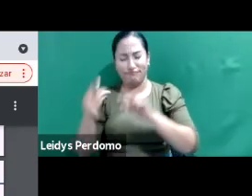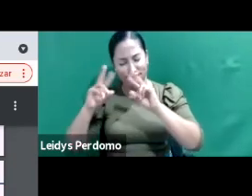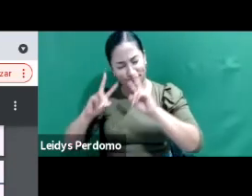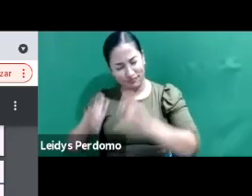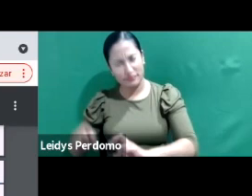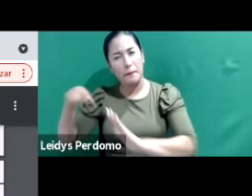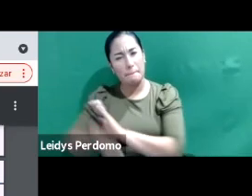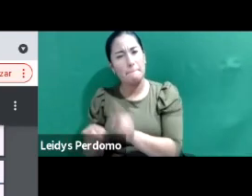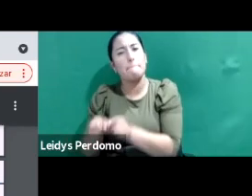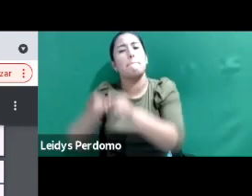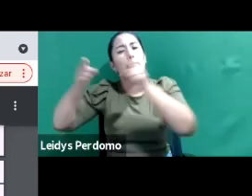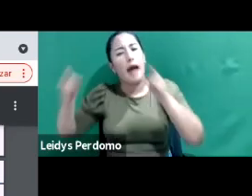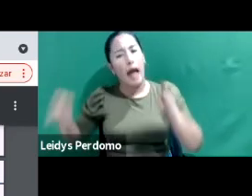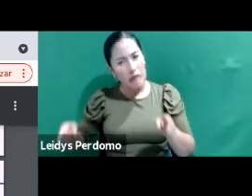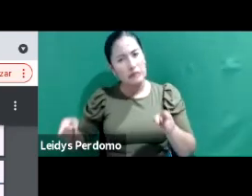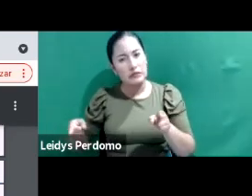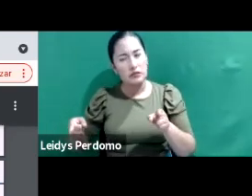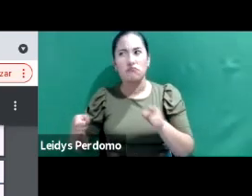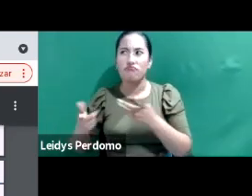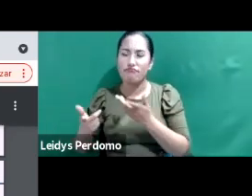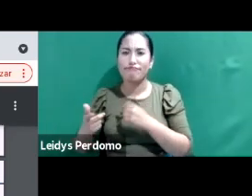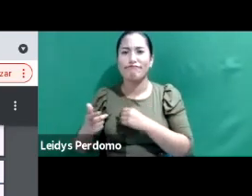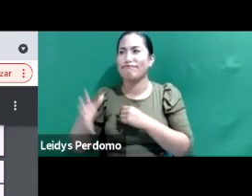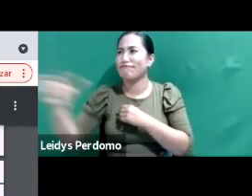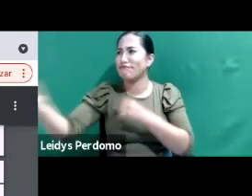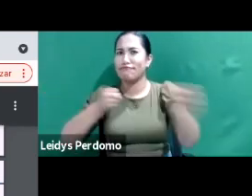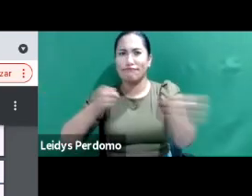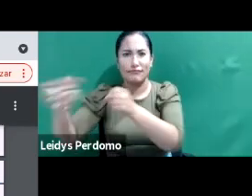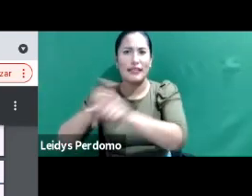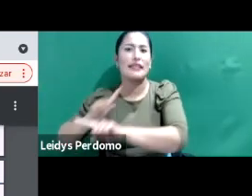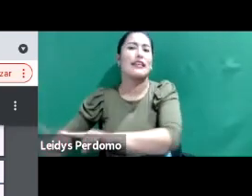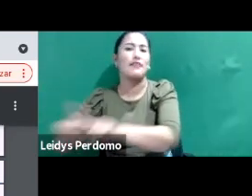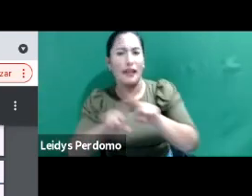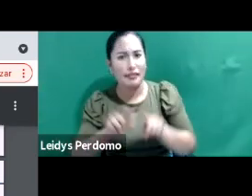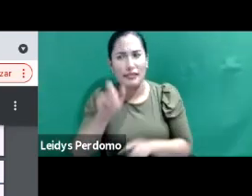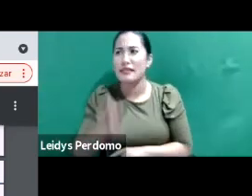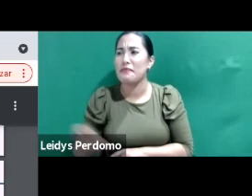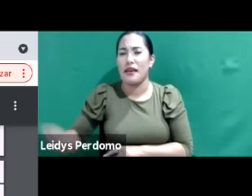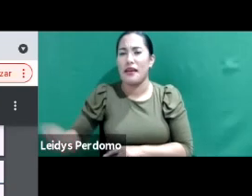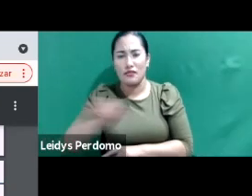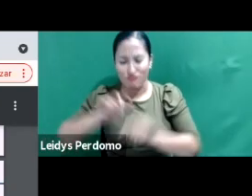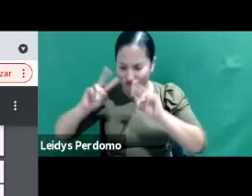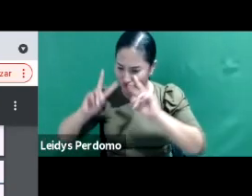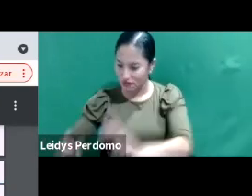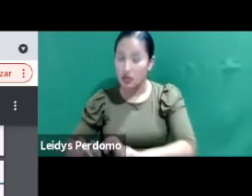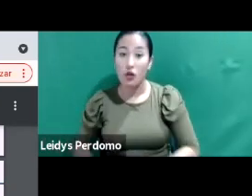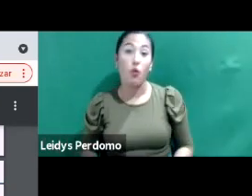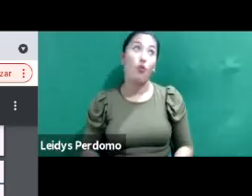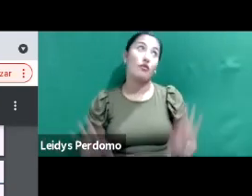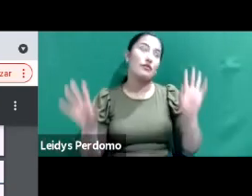precisión, en donde se están involucrando todas las poblaciones. Como yo les decía hace unos minutos, súper importante que a todos nos hubieran enseñado